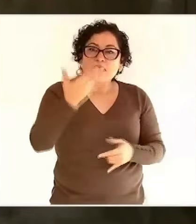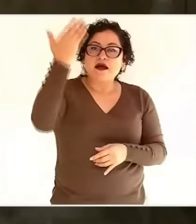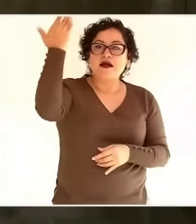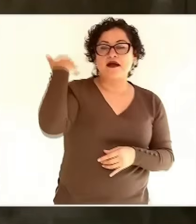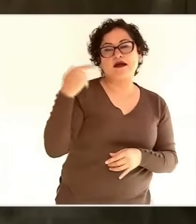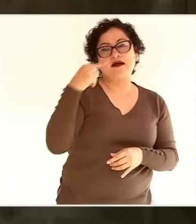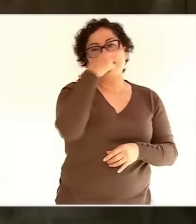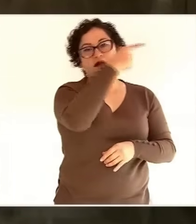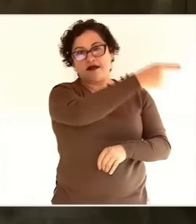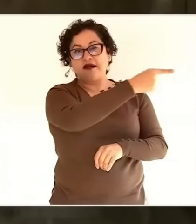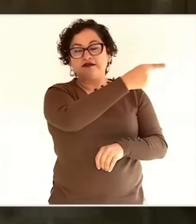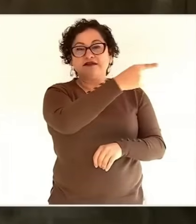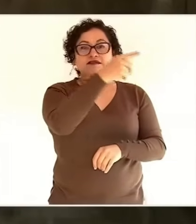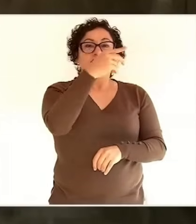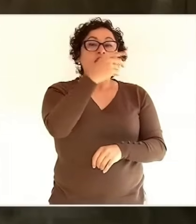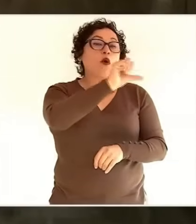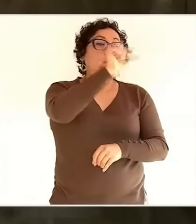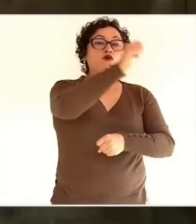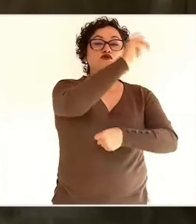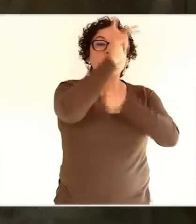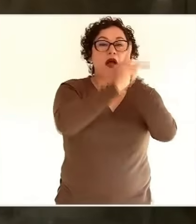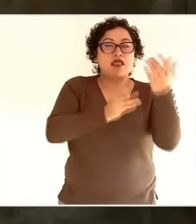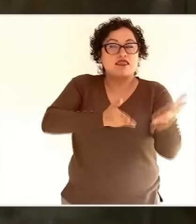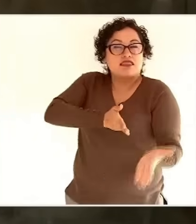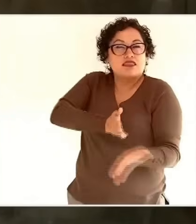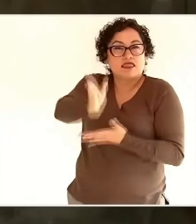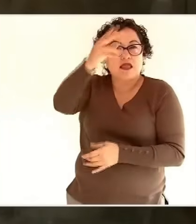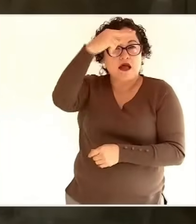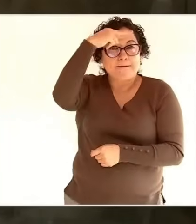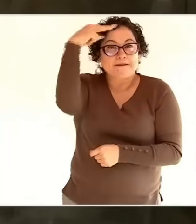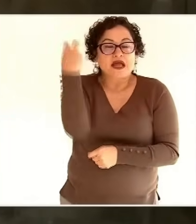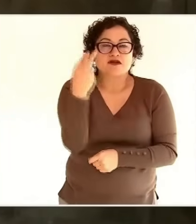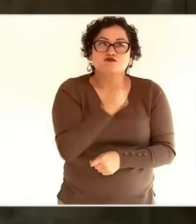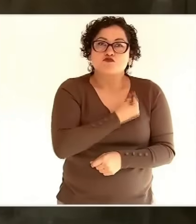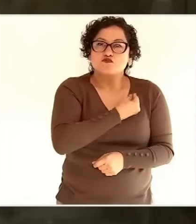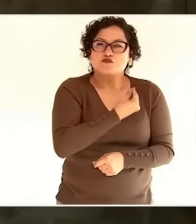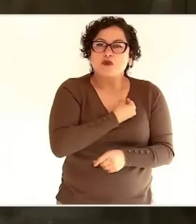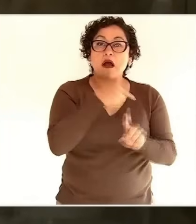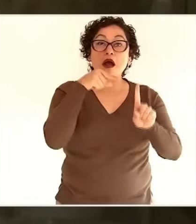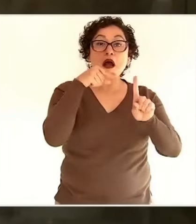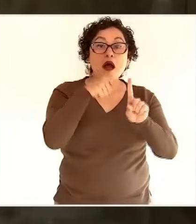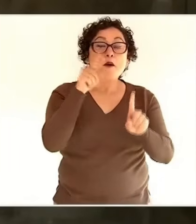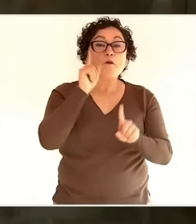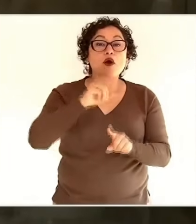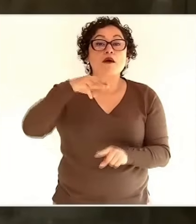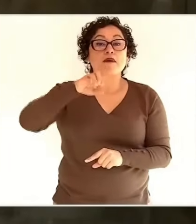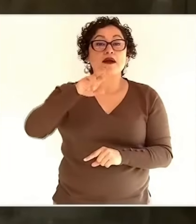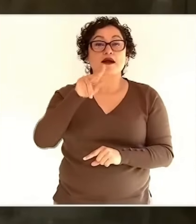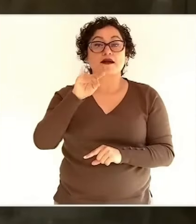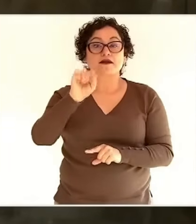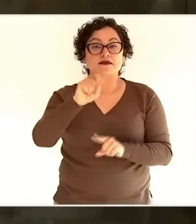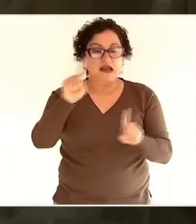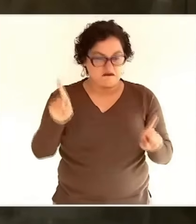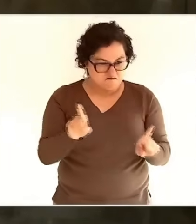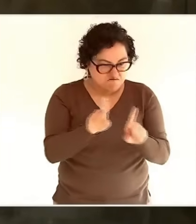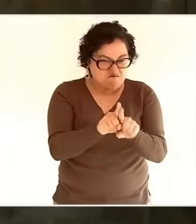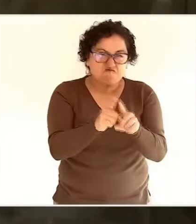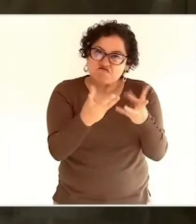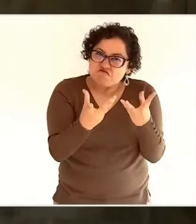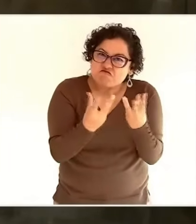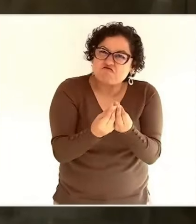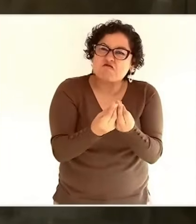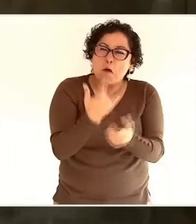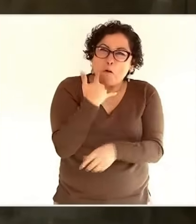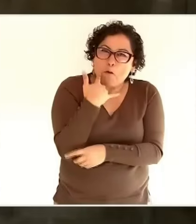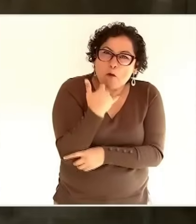extranjera, Margarita Maza estuvo al lado de la soberanía. Y ella fue parte de una generación